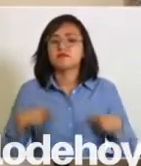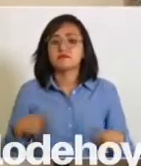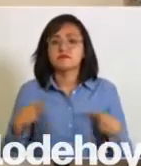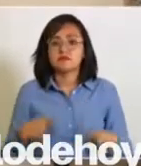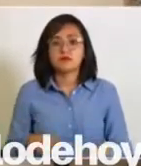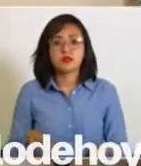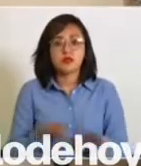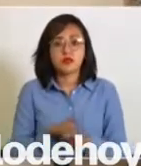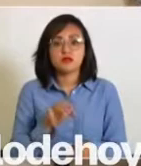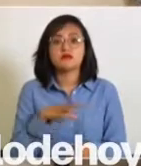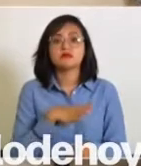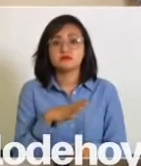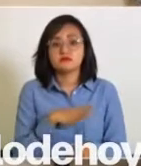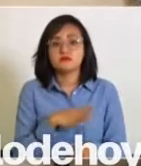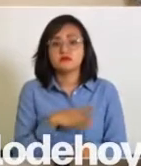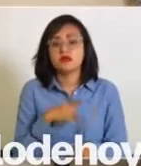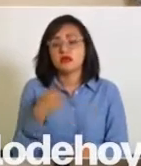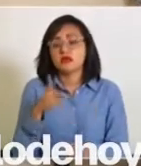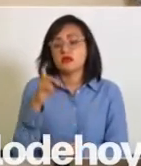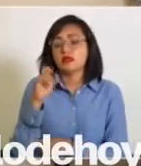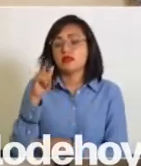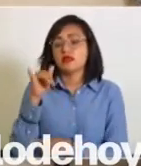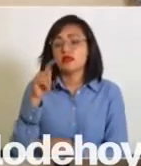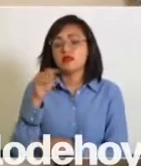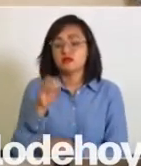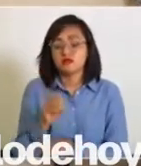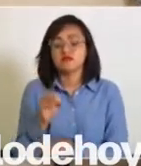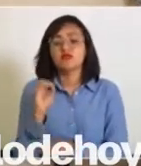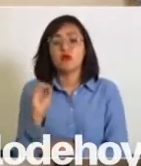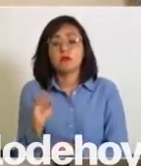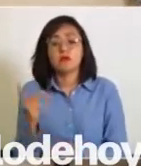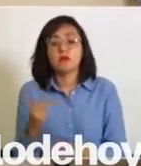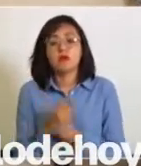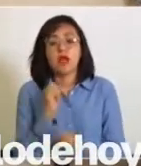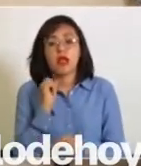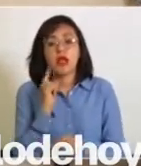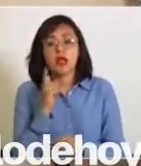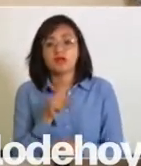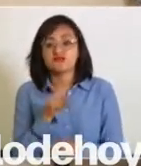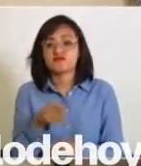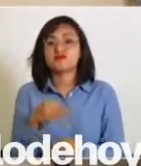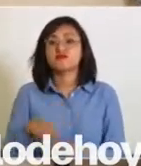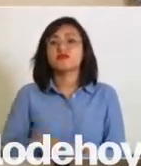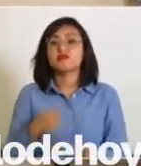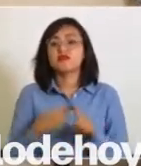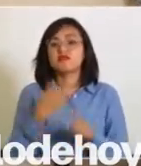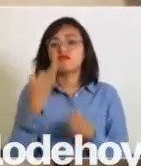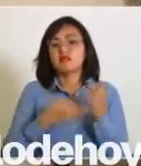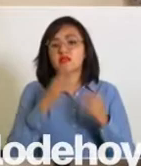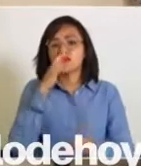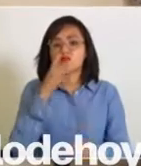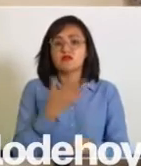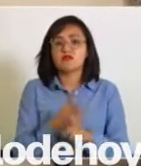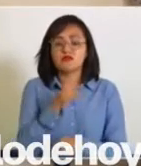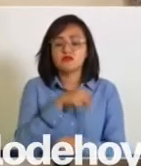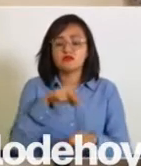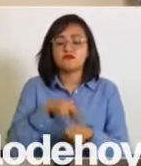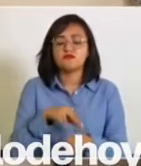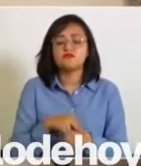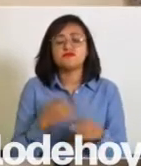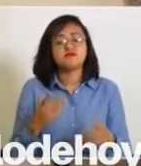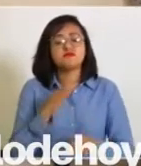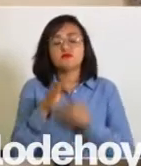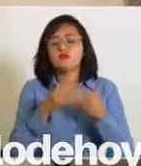determine si hay delitos cometidos o si hay negligencia médica o todas las faltas que pudieran